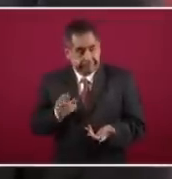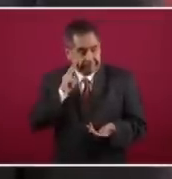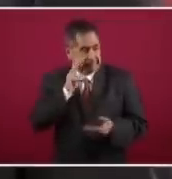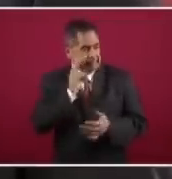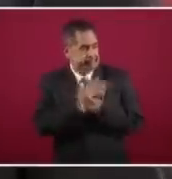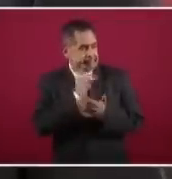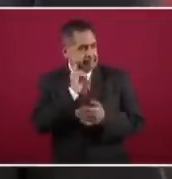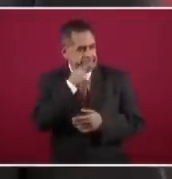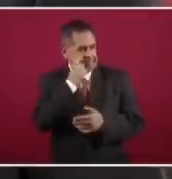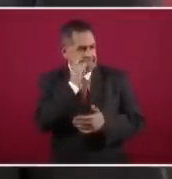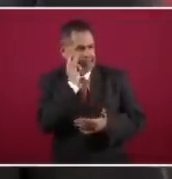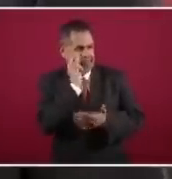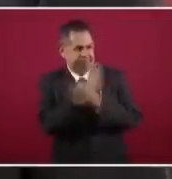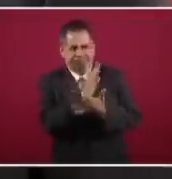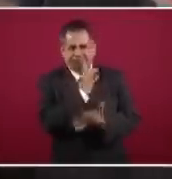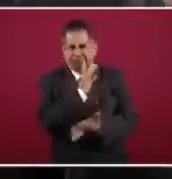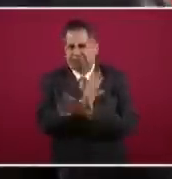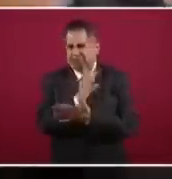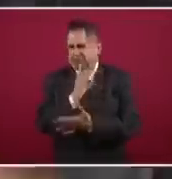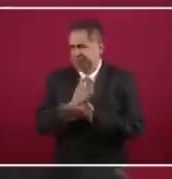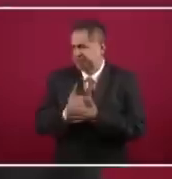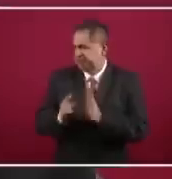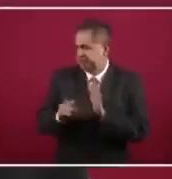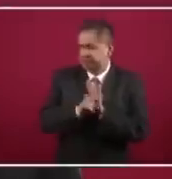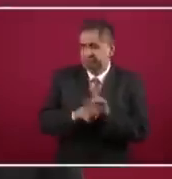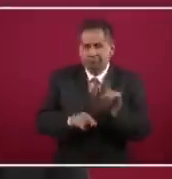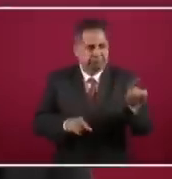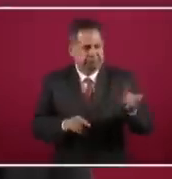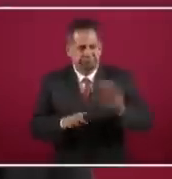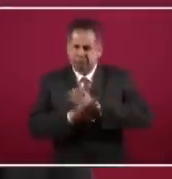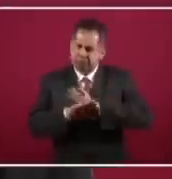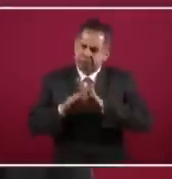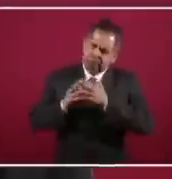las máscaras. Ellos mismos se están desnudando.